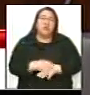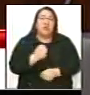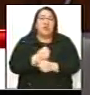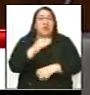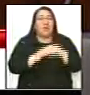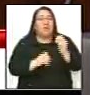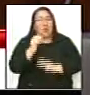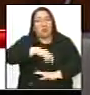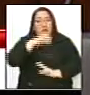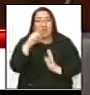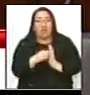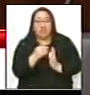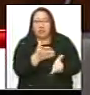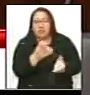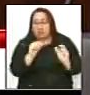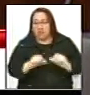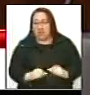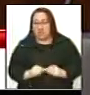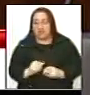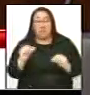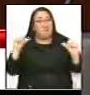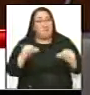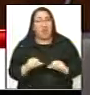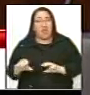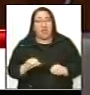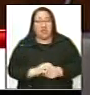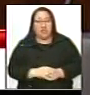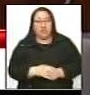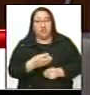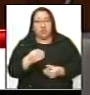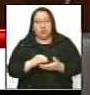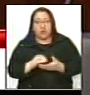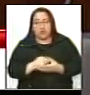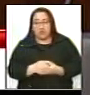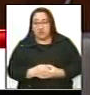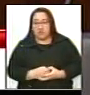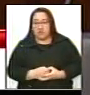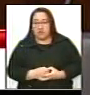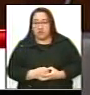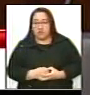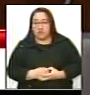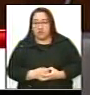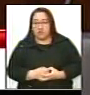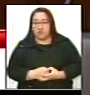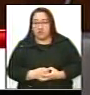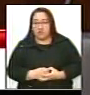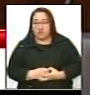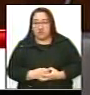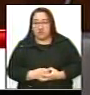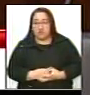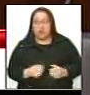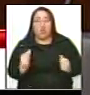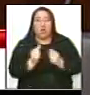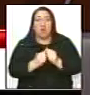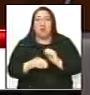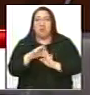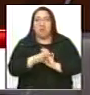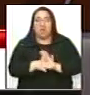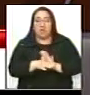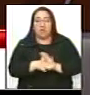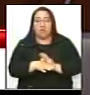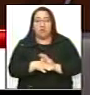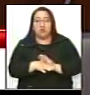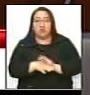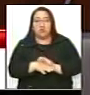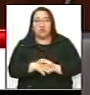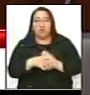y obras mal hechas y muchas veces hechas de manera diferente. O sea, con menos